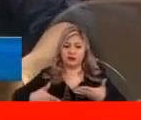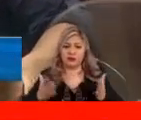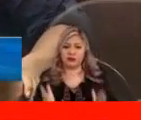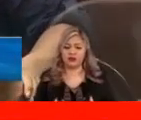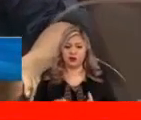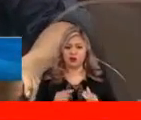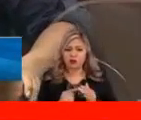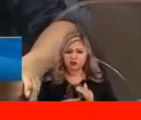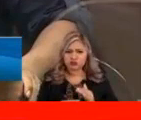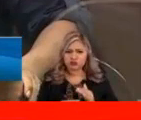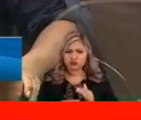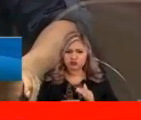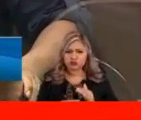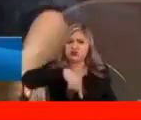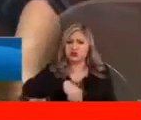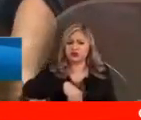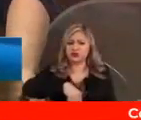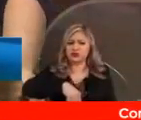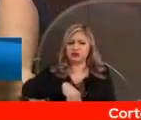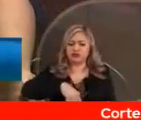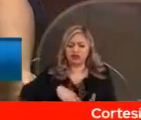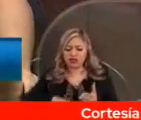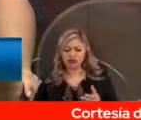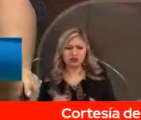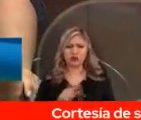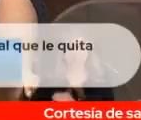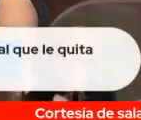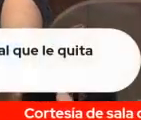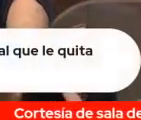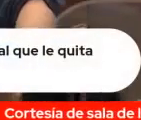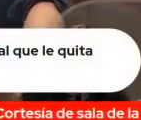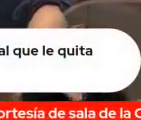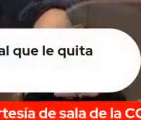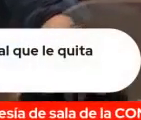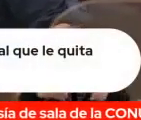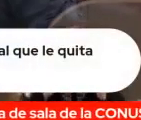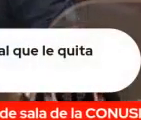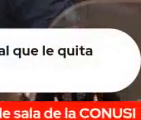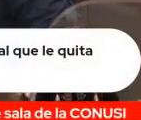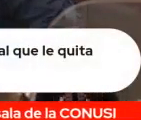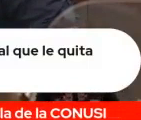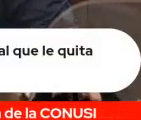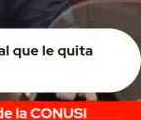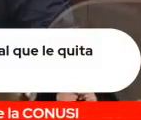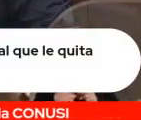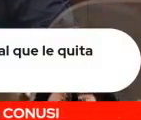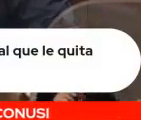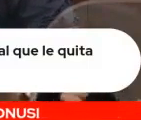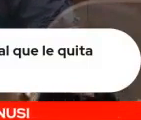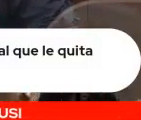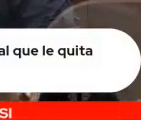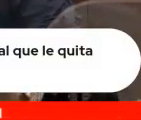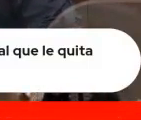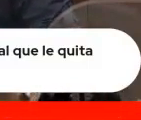a concientizarnos y a conquistar lo que es nuestro, lo que es de todos, pero que unos cuantos lo tienen en su bolsillo y en sus manos.